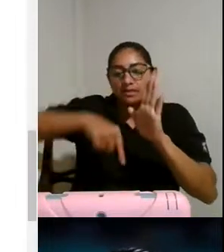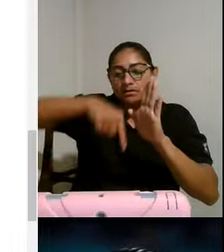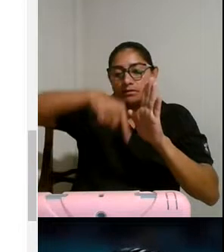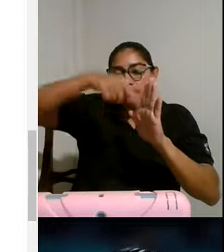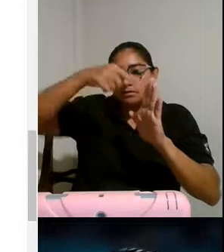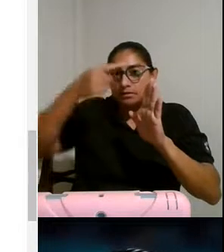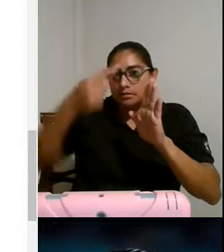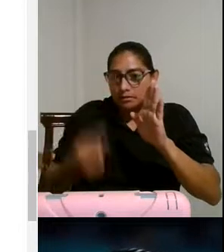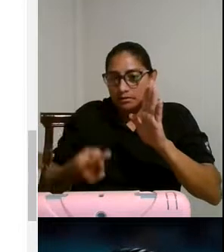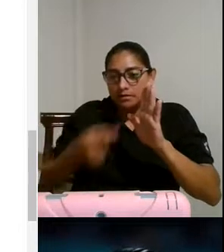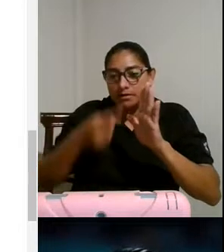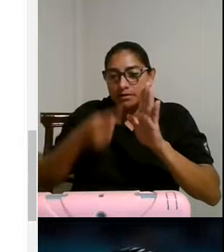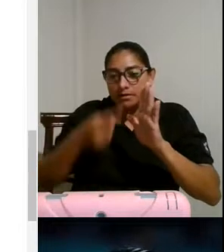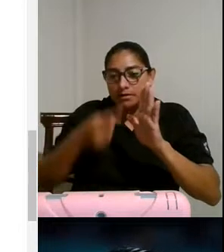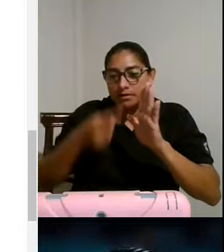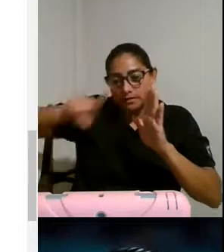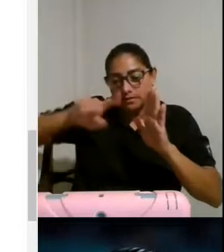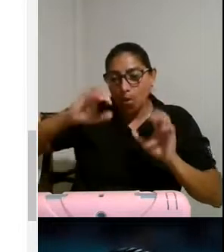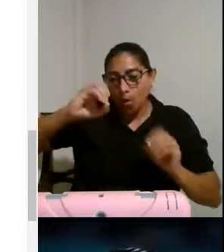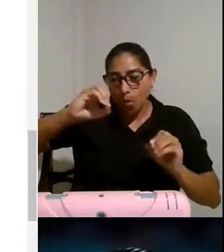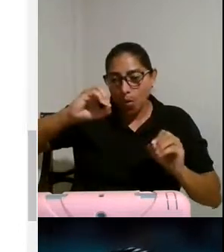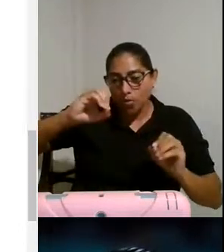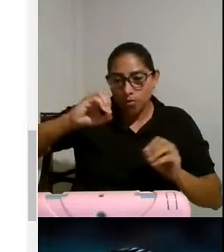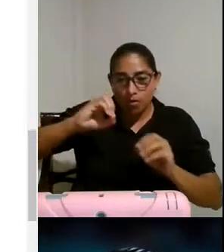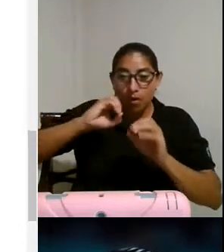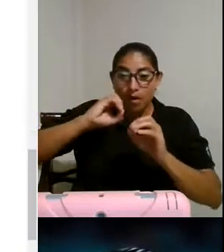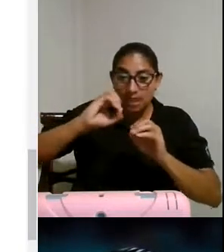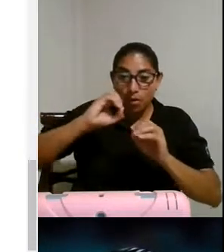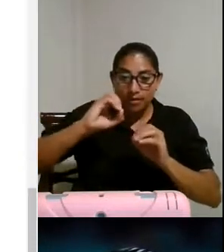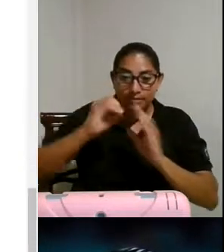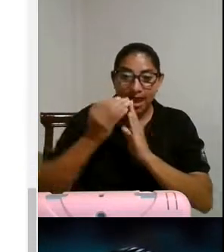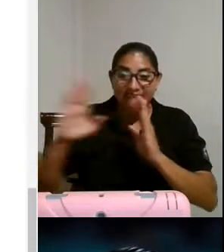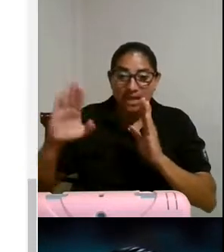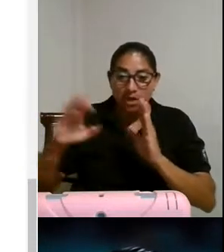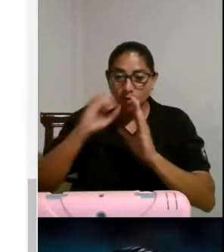0 y usted se le indefine. Por eso entonces utilizamos límites.